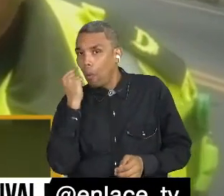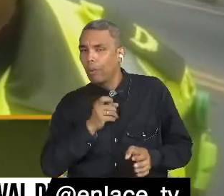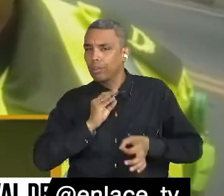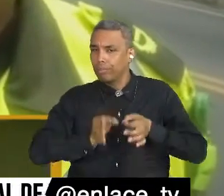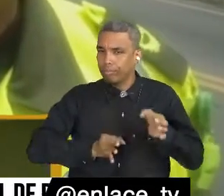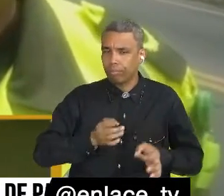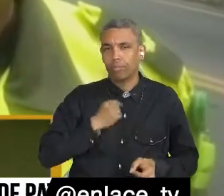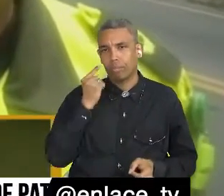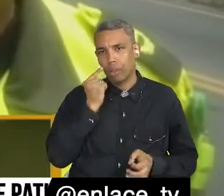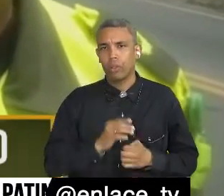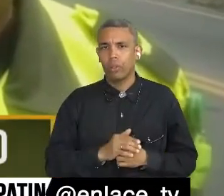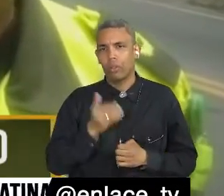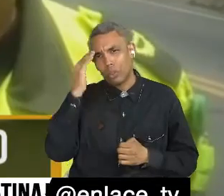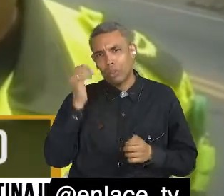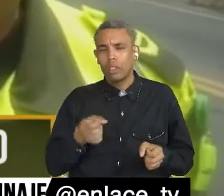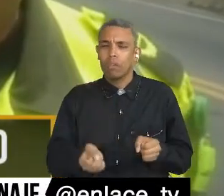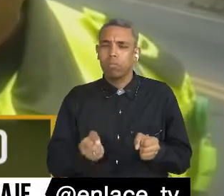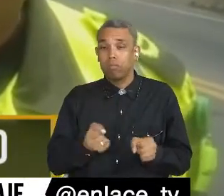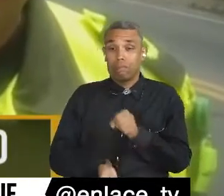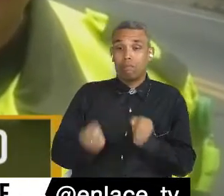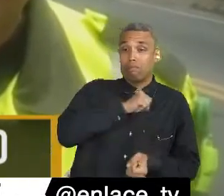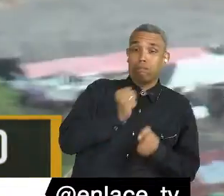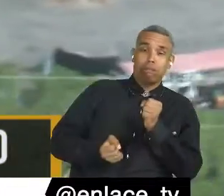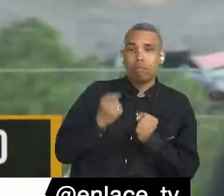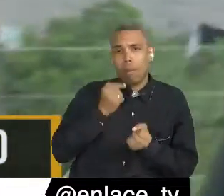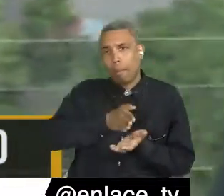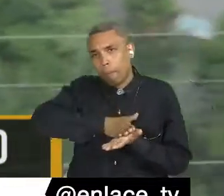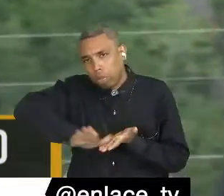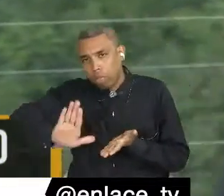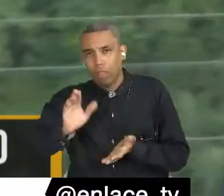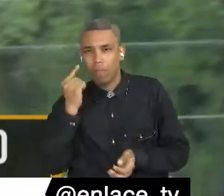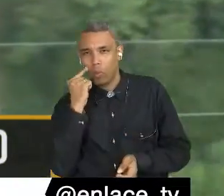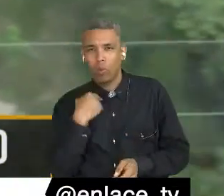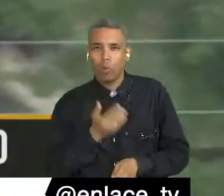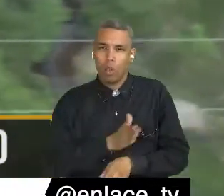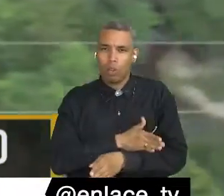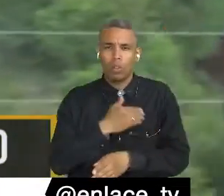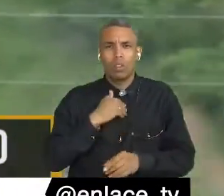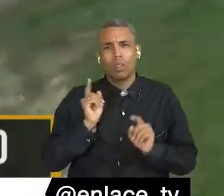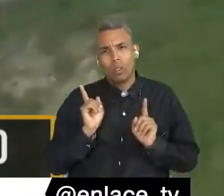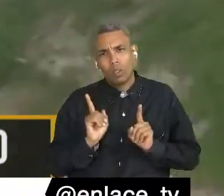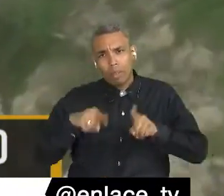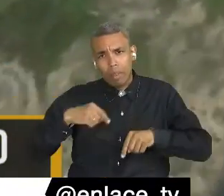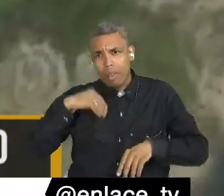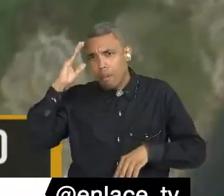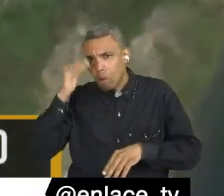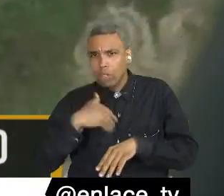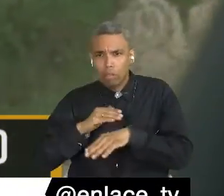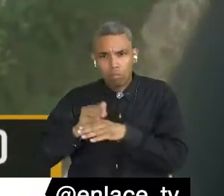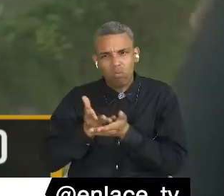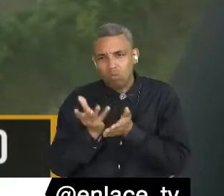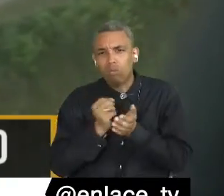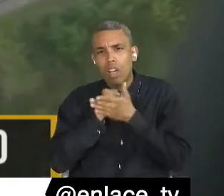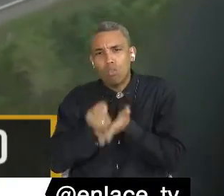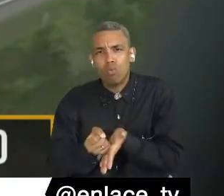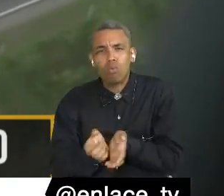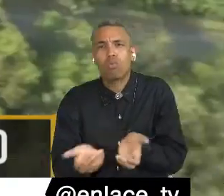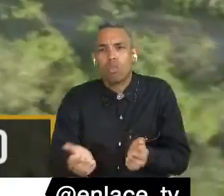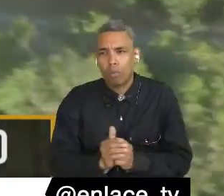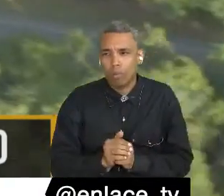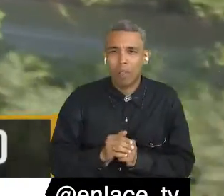ya que sabemos que los vehículos pierden tracción al momento de frenar. La policía de carreteras también ha prestado su ayuda a los viajeros en las vías. Más